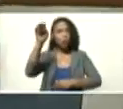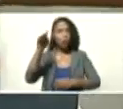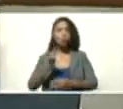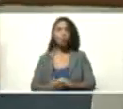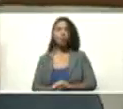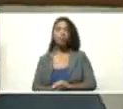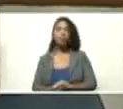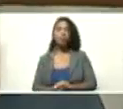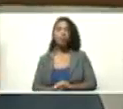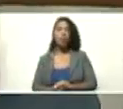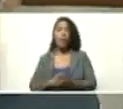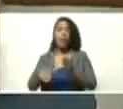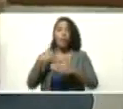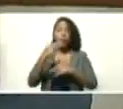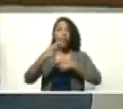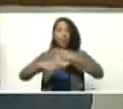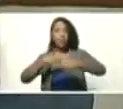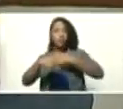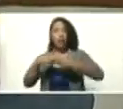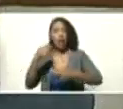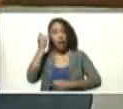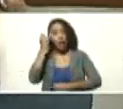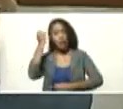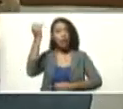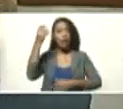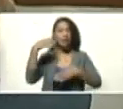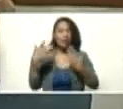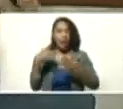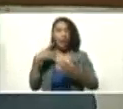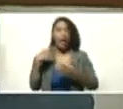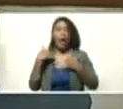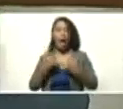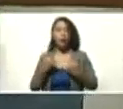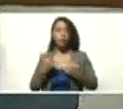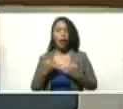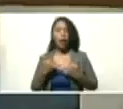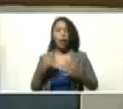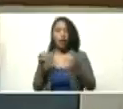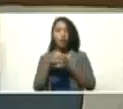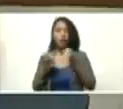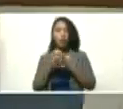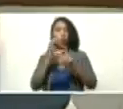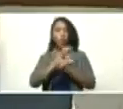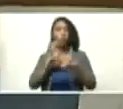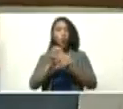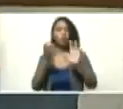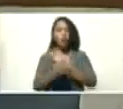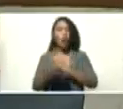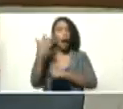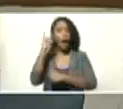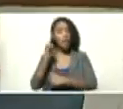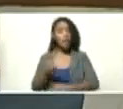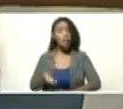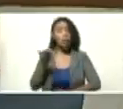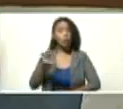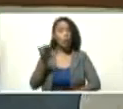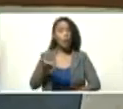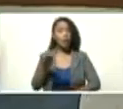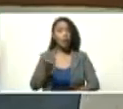luego revolucionar. La creación que está presente en las manifestaciones tradicionales juega un papel